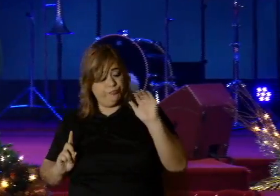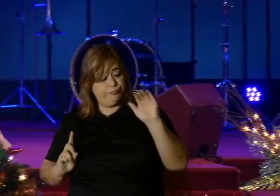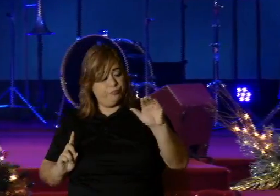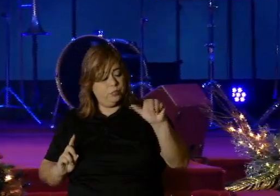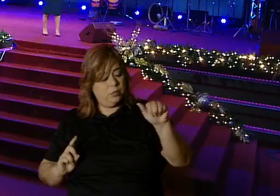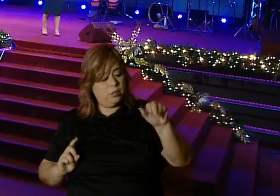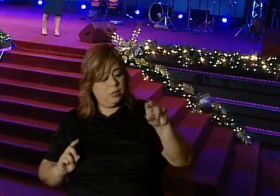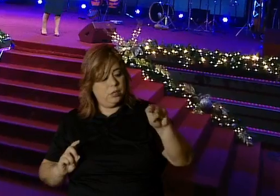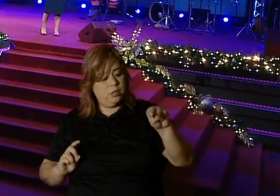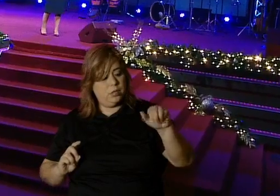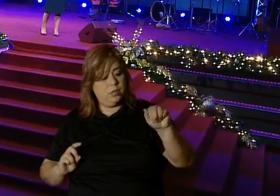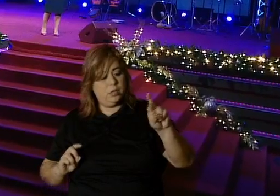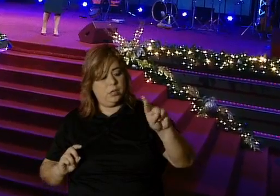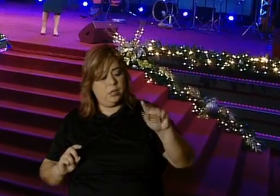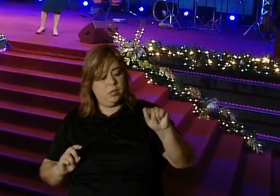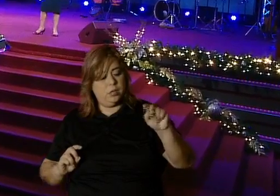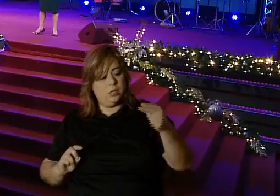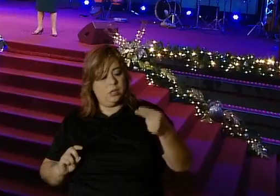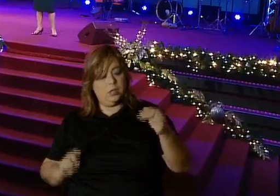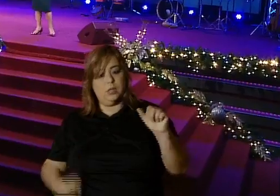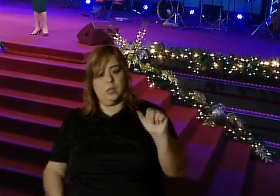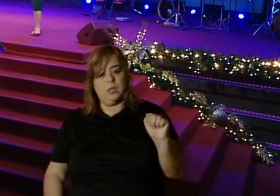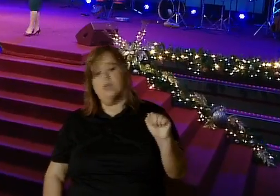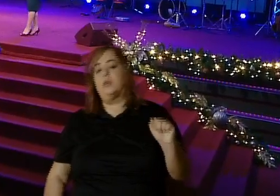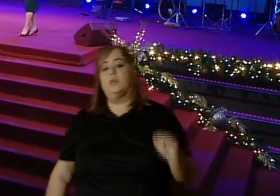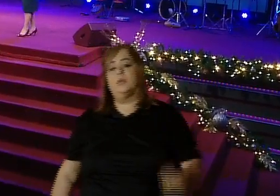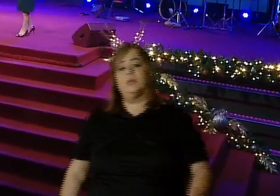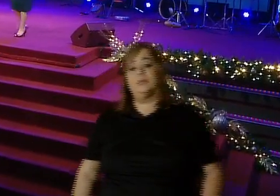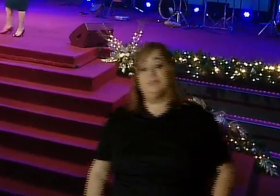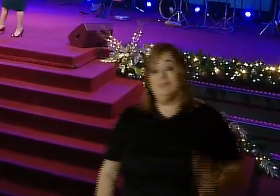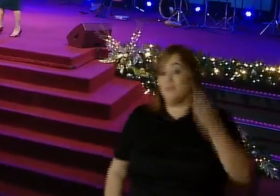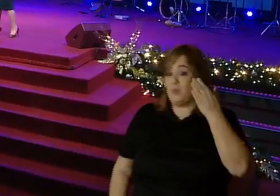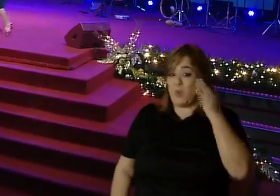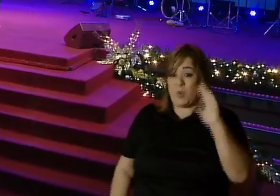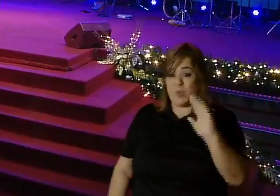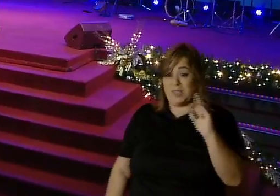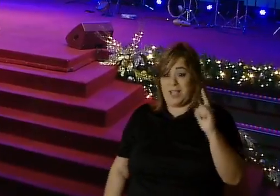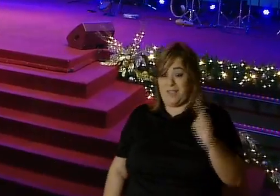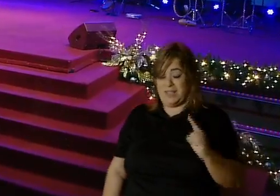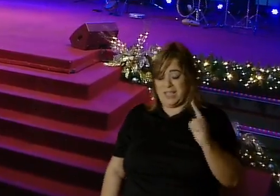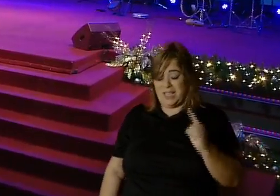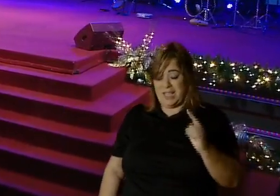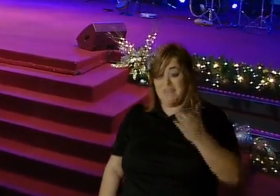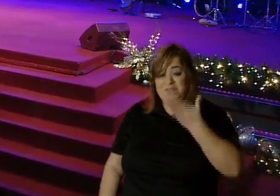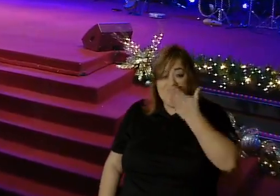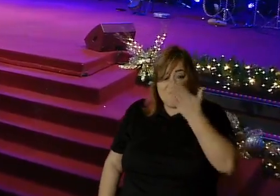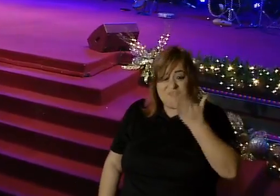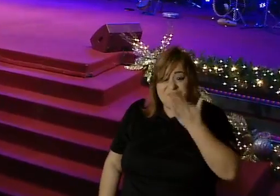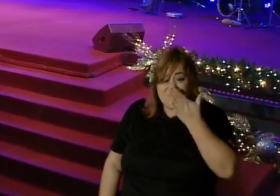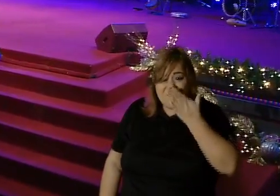dijo, señores, que lo que pasa es que tú no sabes que ya él hiede.